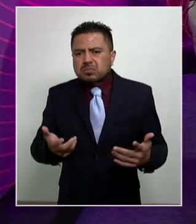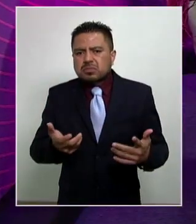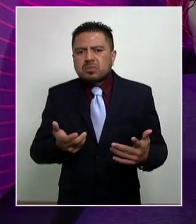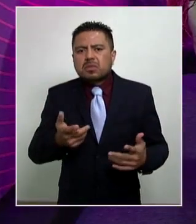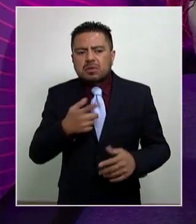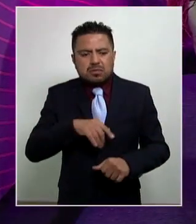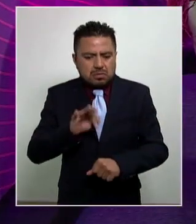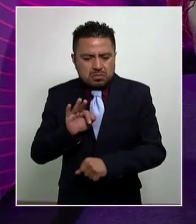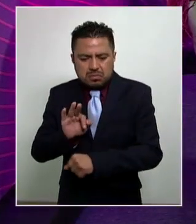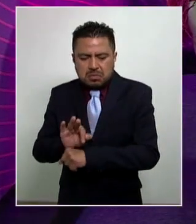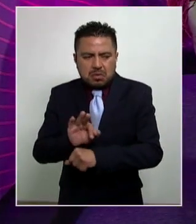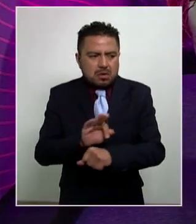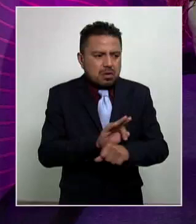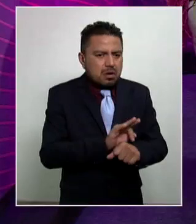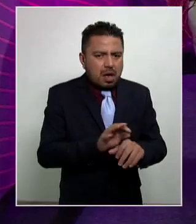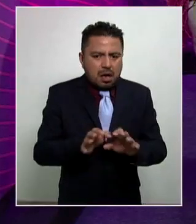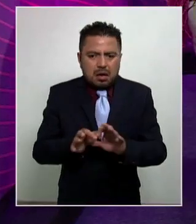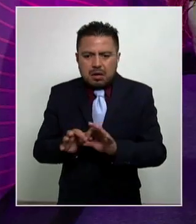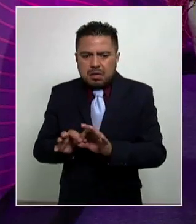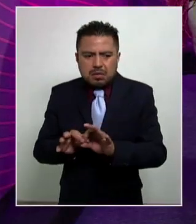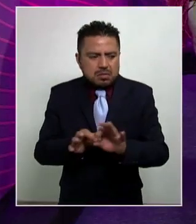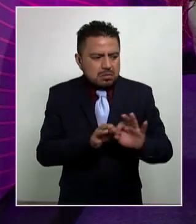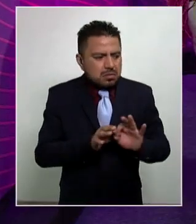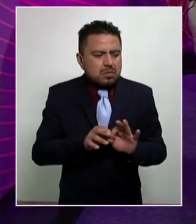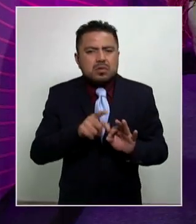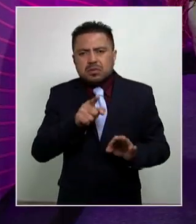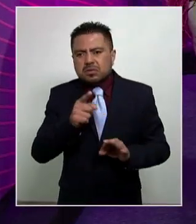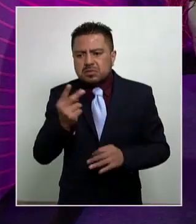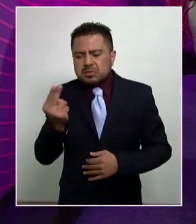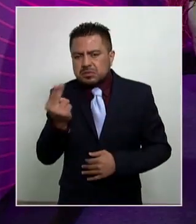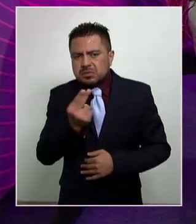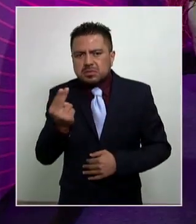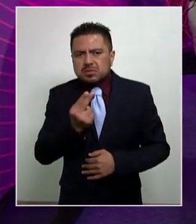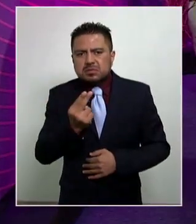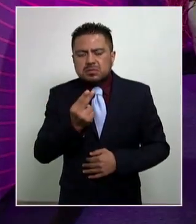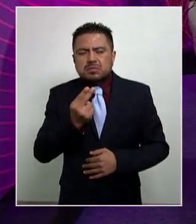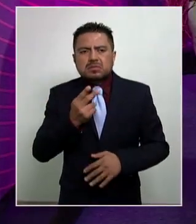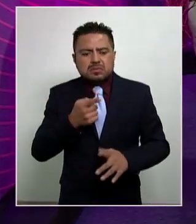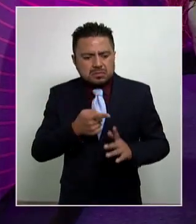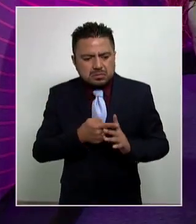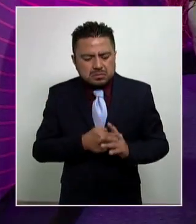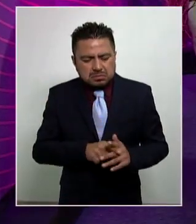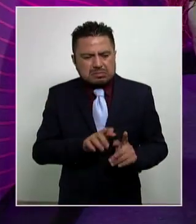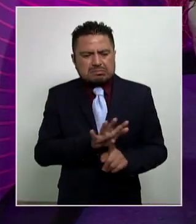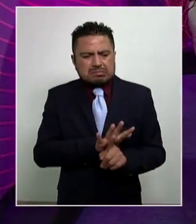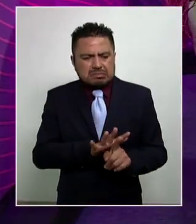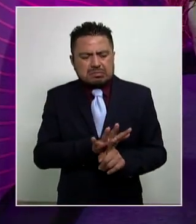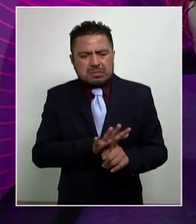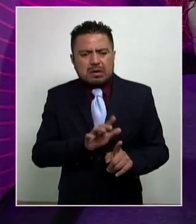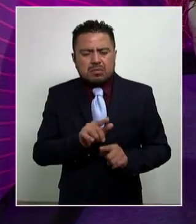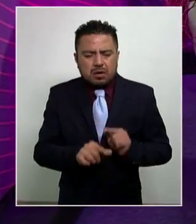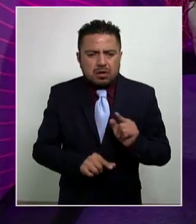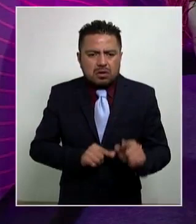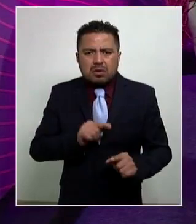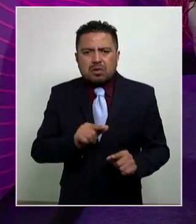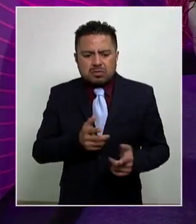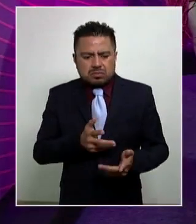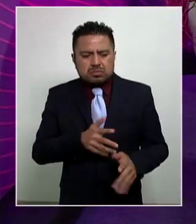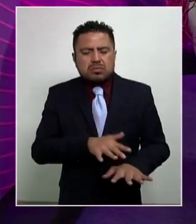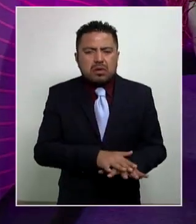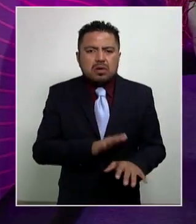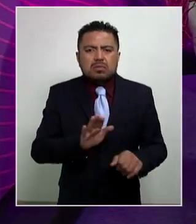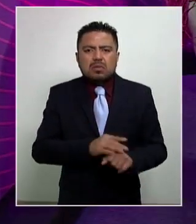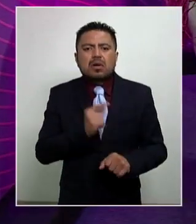se protege. Y tienes tú que estar convenciéndolo para que poco a poco te integra, porque